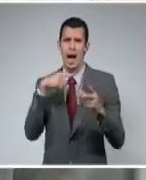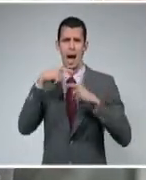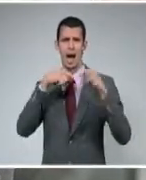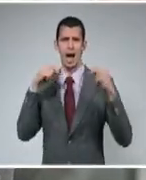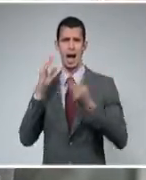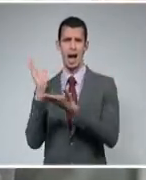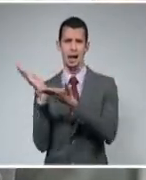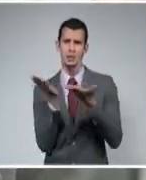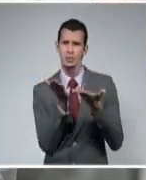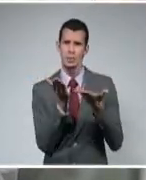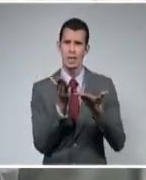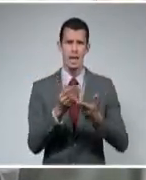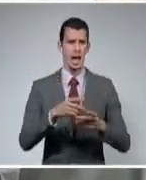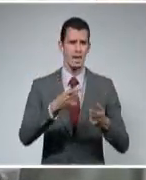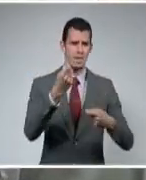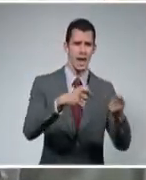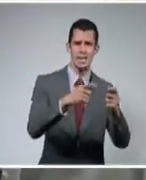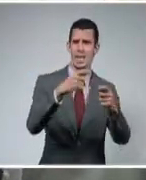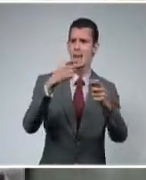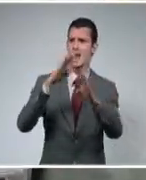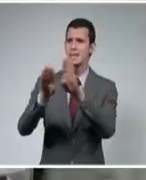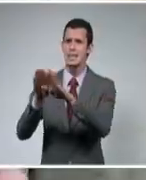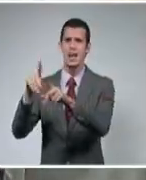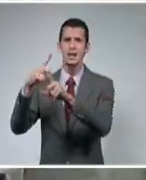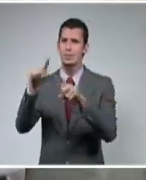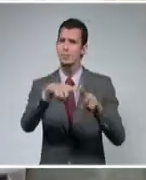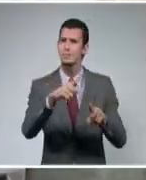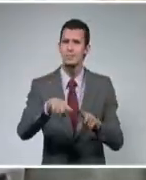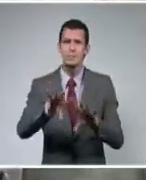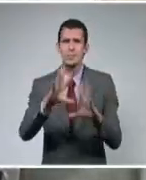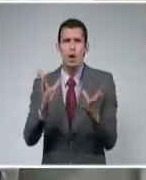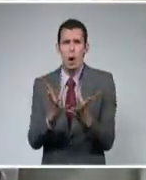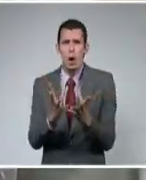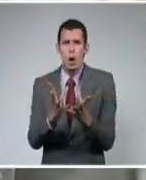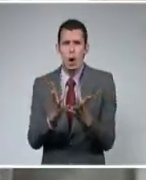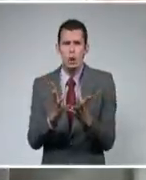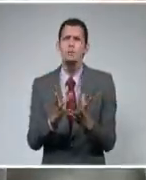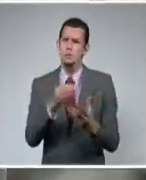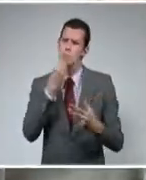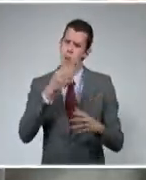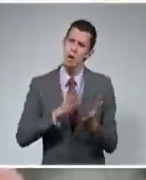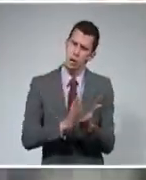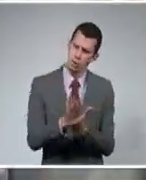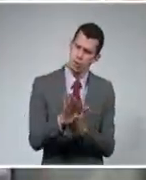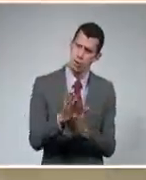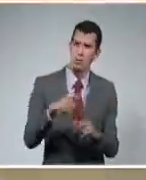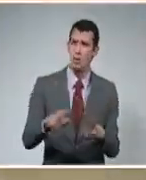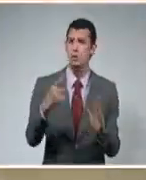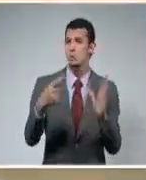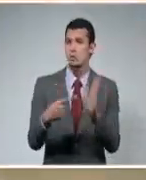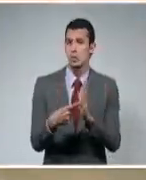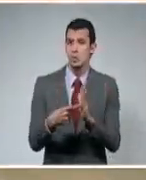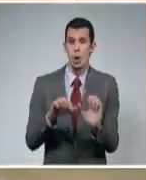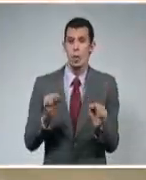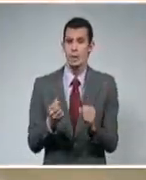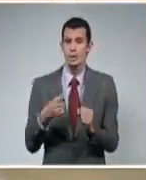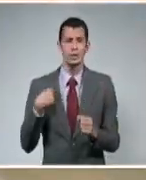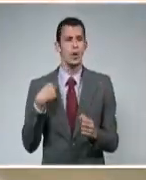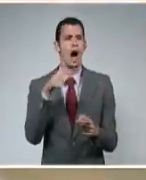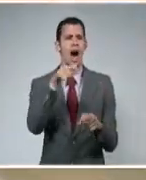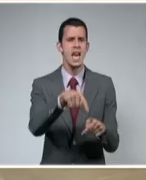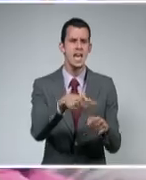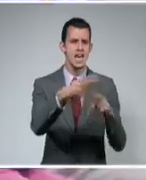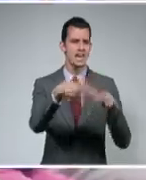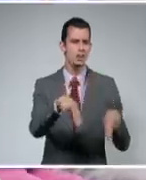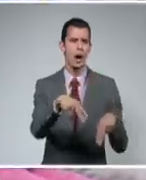sea del sector estatal como no estatal, se seguirá potenciando, pero en este momento es solo para llevar. Aunque crece la